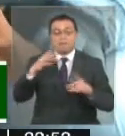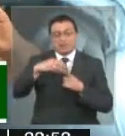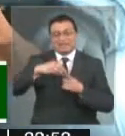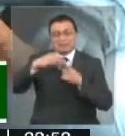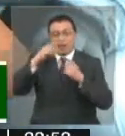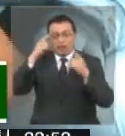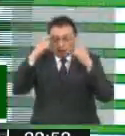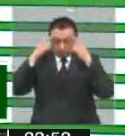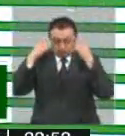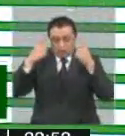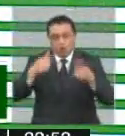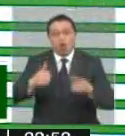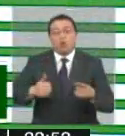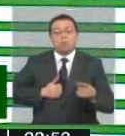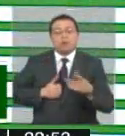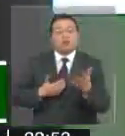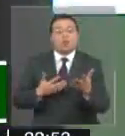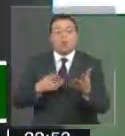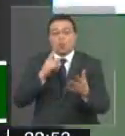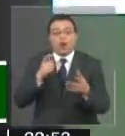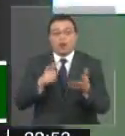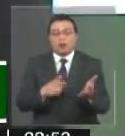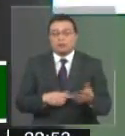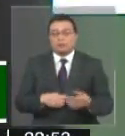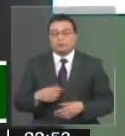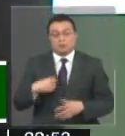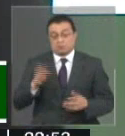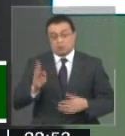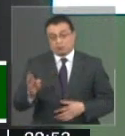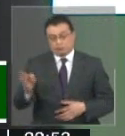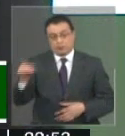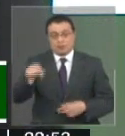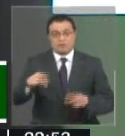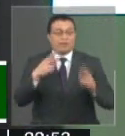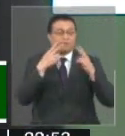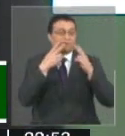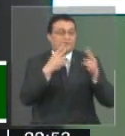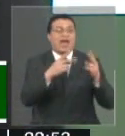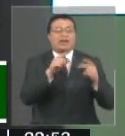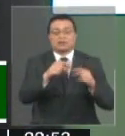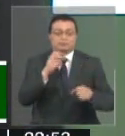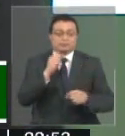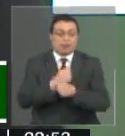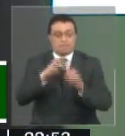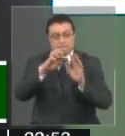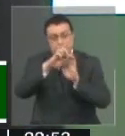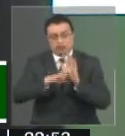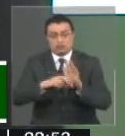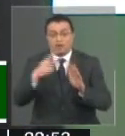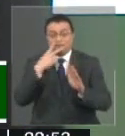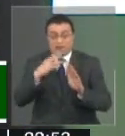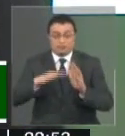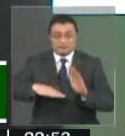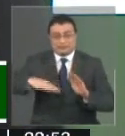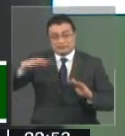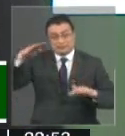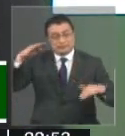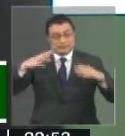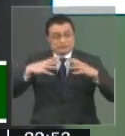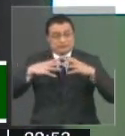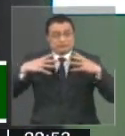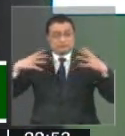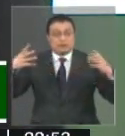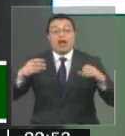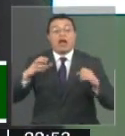tener un sueño cumplido en el próximo tiempo, ¿cuál sería? Ah, bueno, continuar este viaje llevando el proyecto y ver crecer un